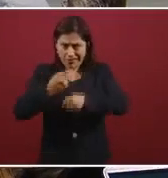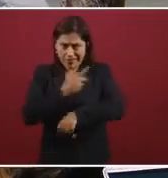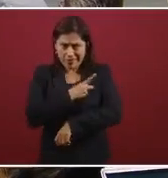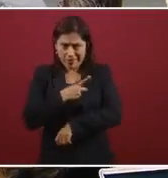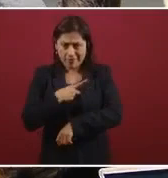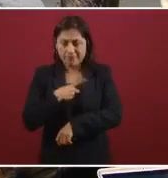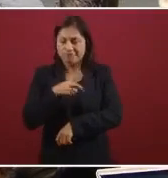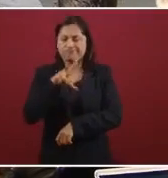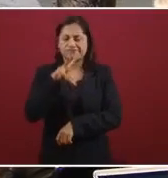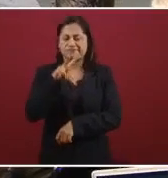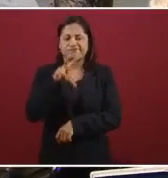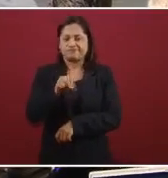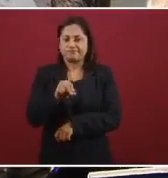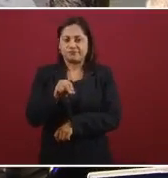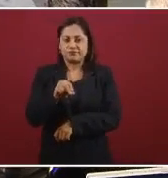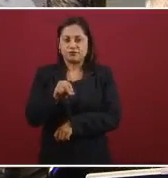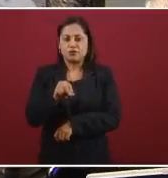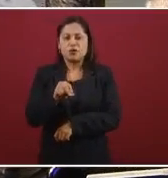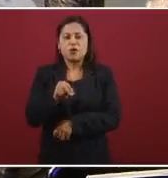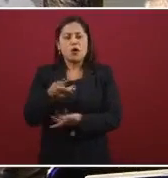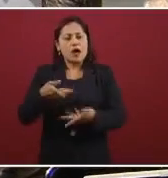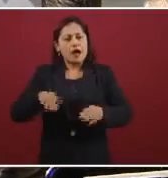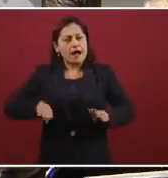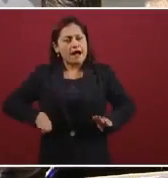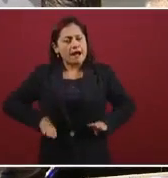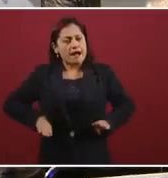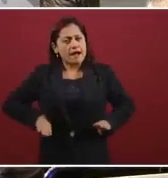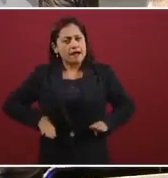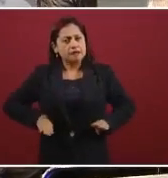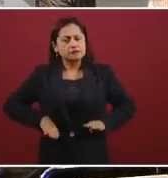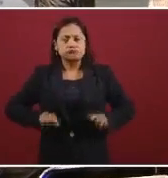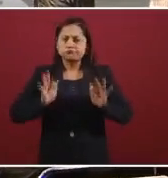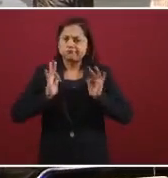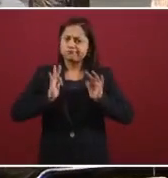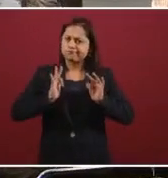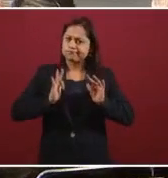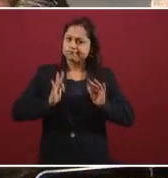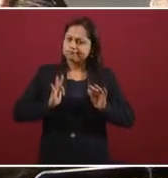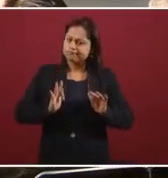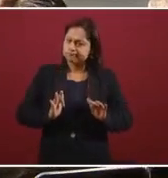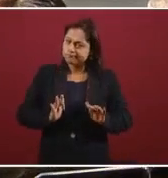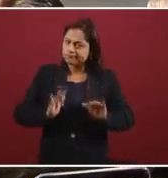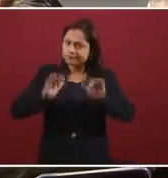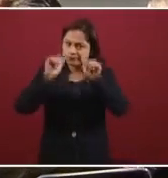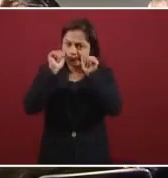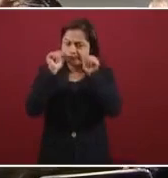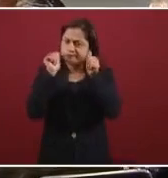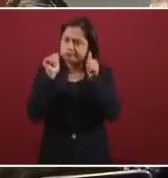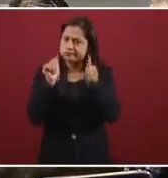con prudencia. Hay cosas en donde